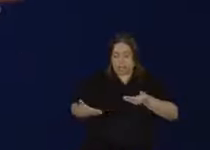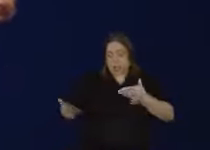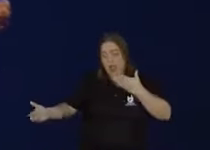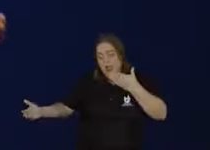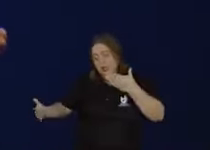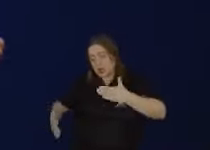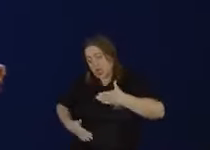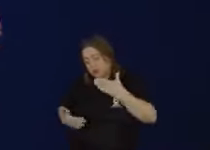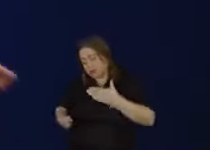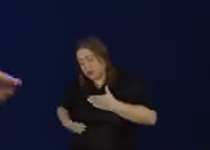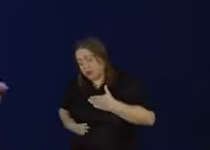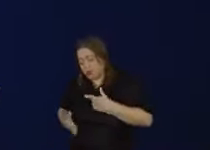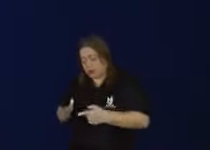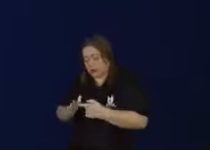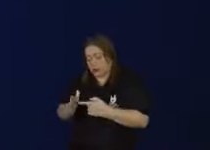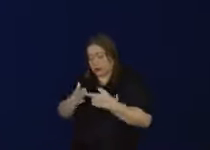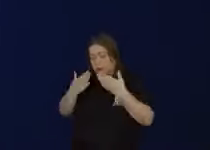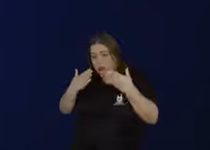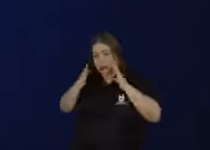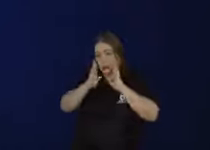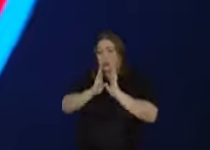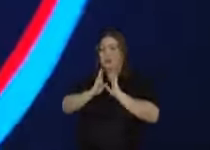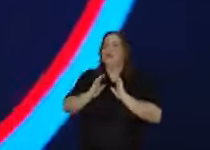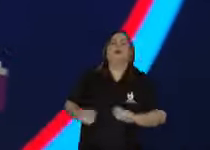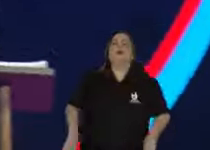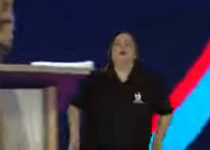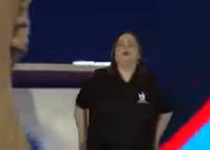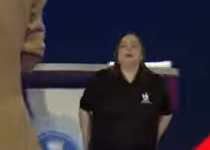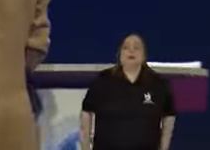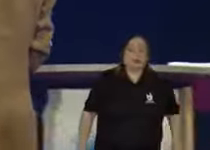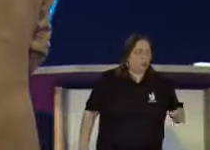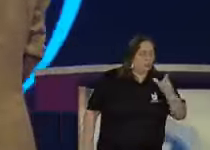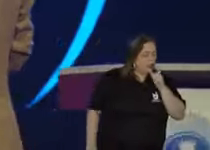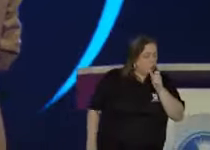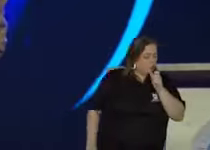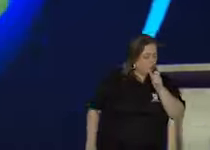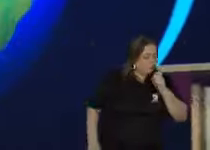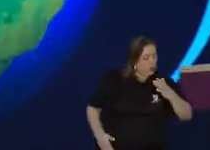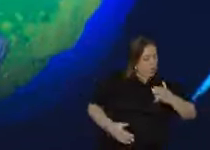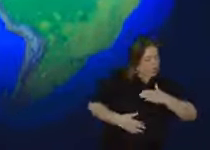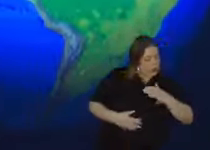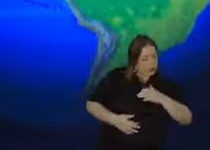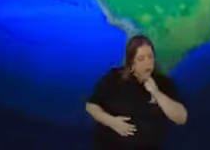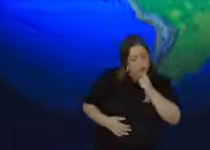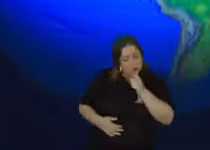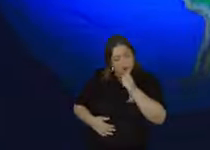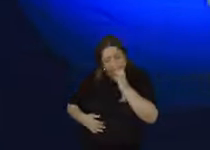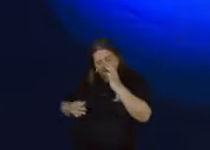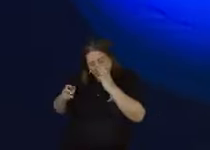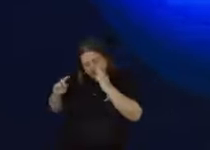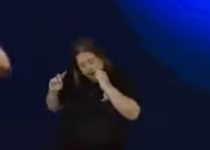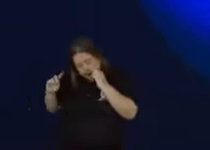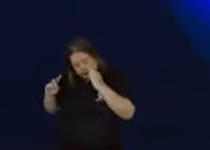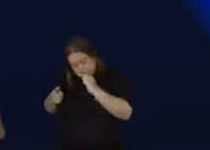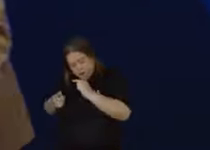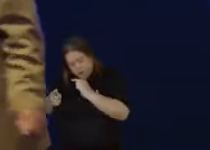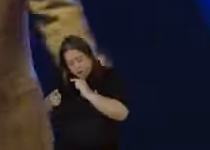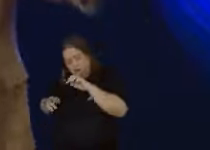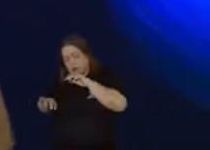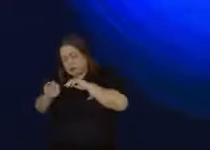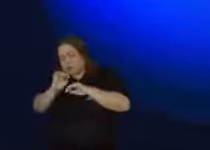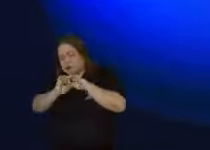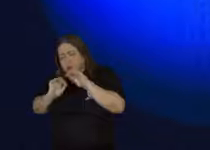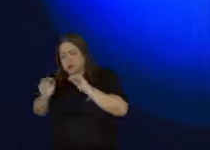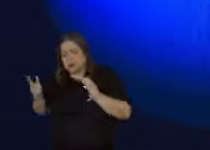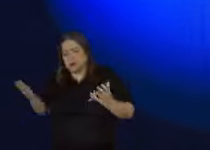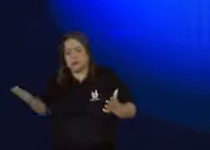quiénes son las personas que te llenaron de alegría en tu vida y quiénes son las personas que te llenaron de dolores de cabeza, de traumas, de conflictos? Son